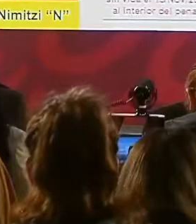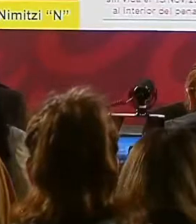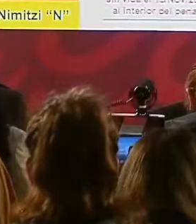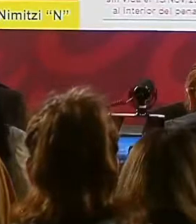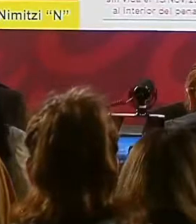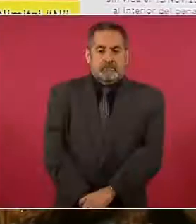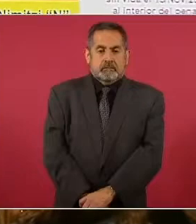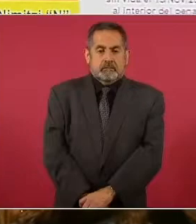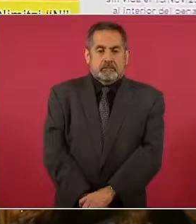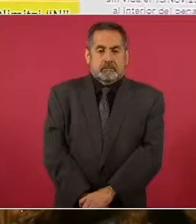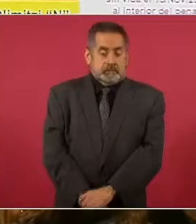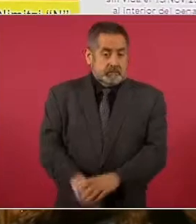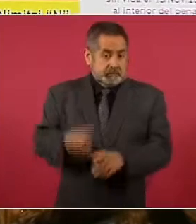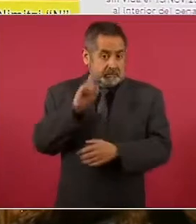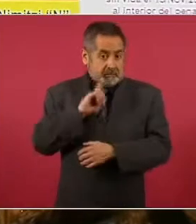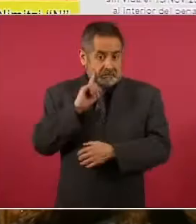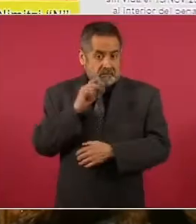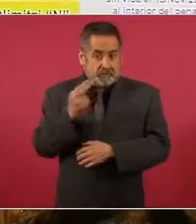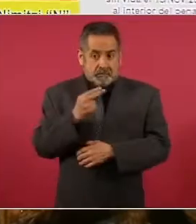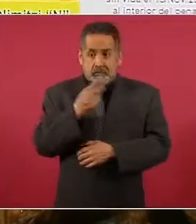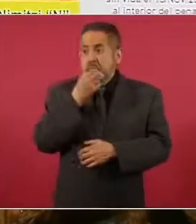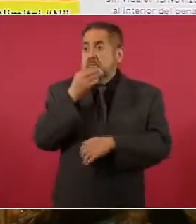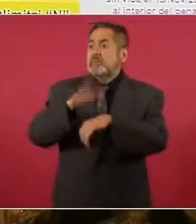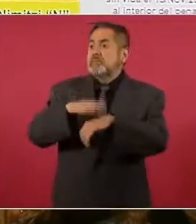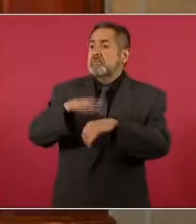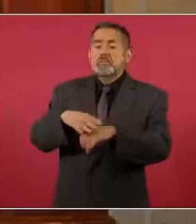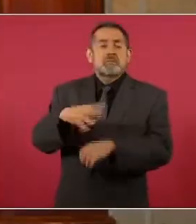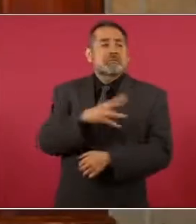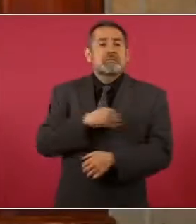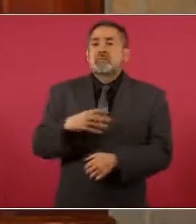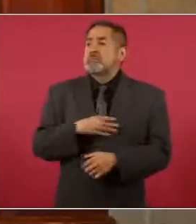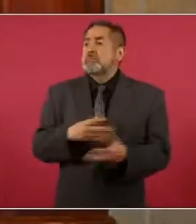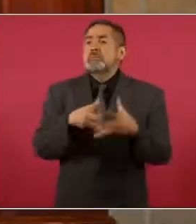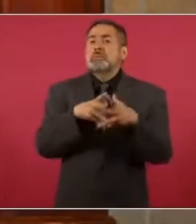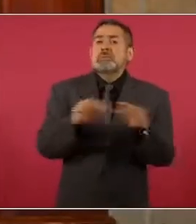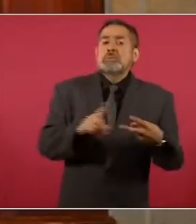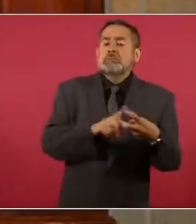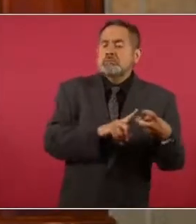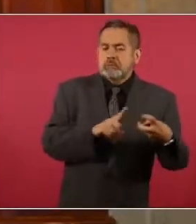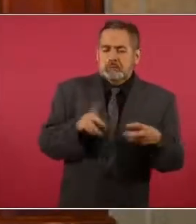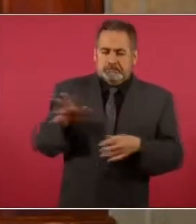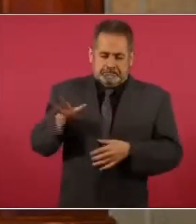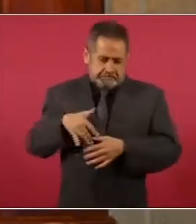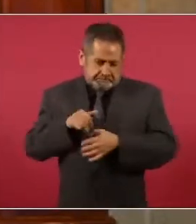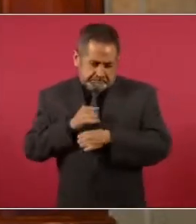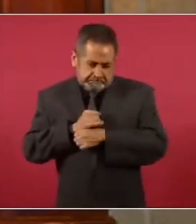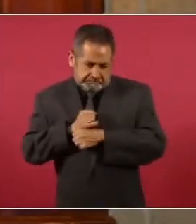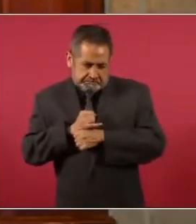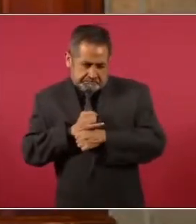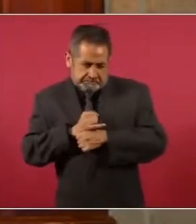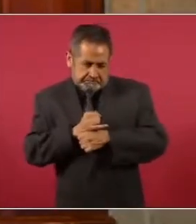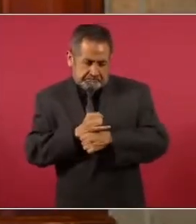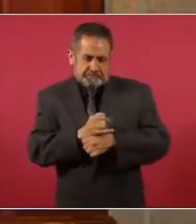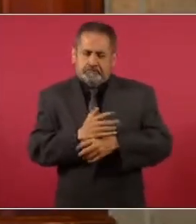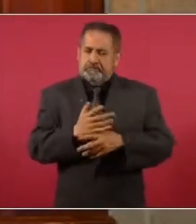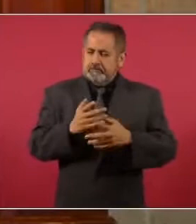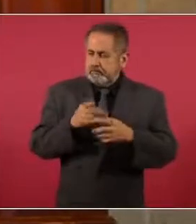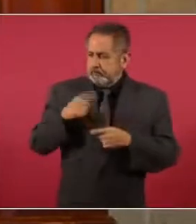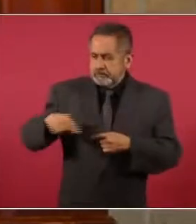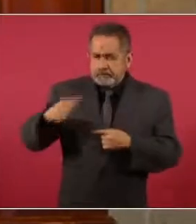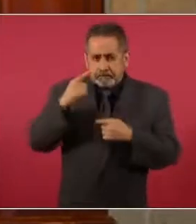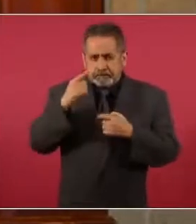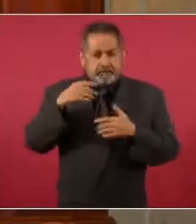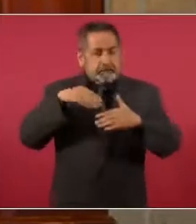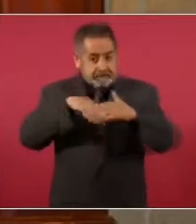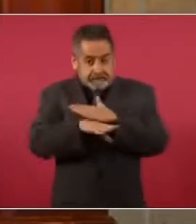denunciado la desaparición del menor, pero después de realizar actos de investigación y revisar